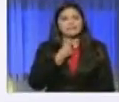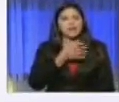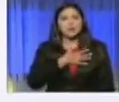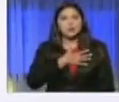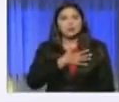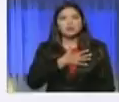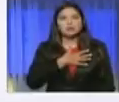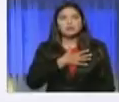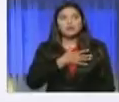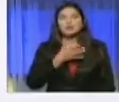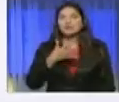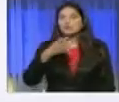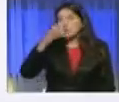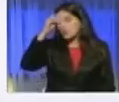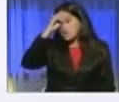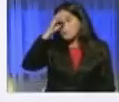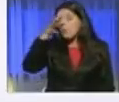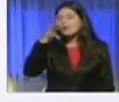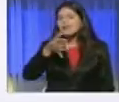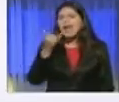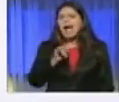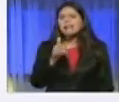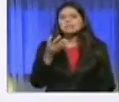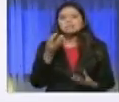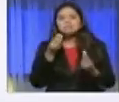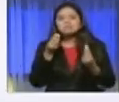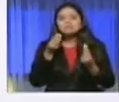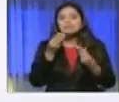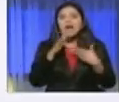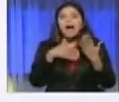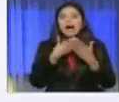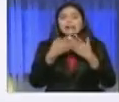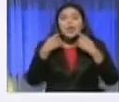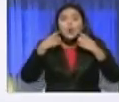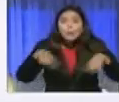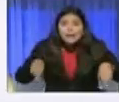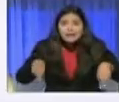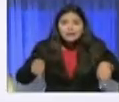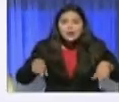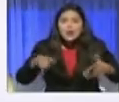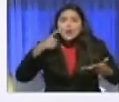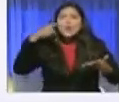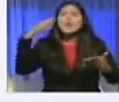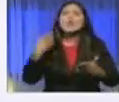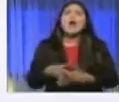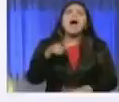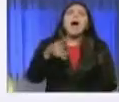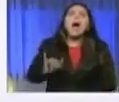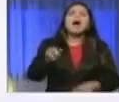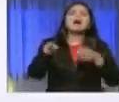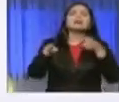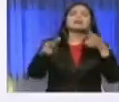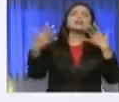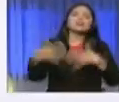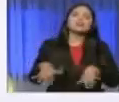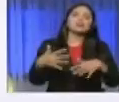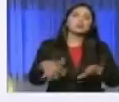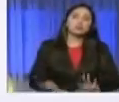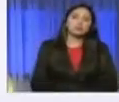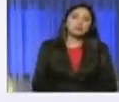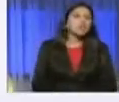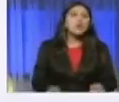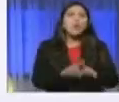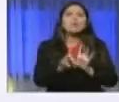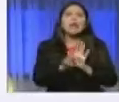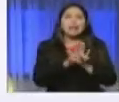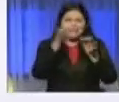Uno no sabe lo que tiene hasta que lo pierde. Eso parece como una ley de la vida. Que